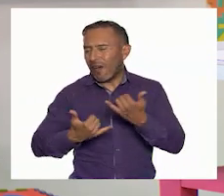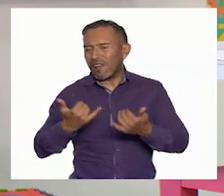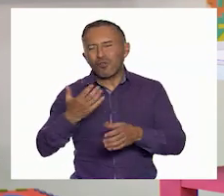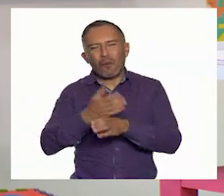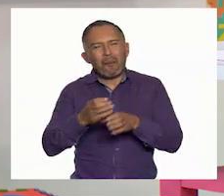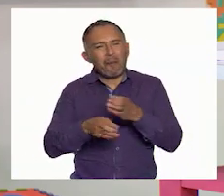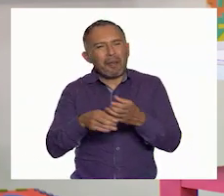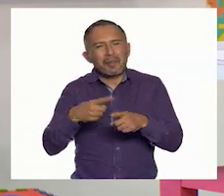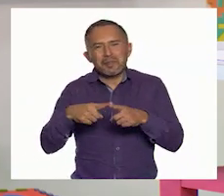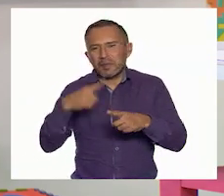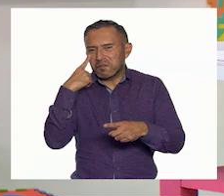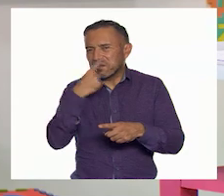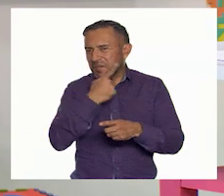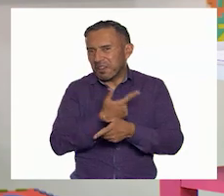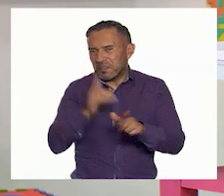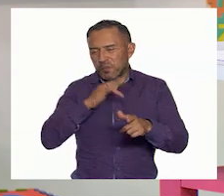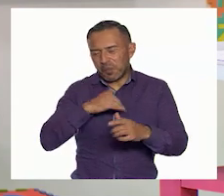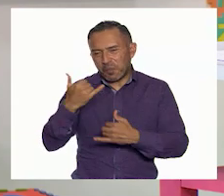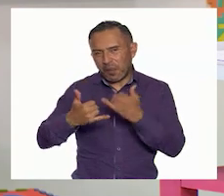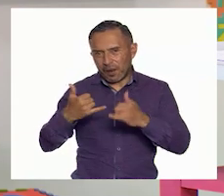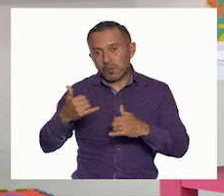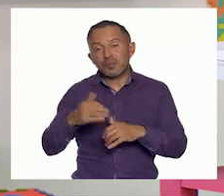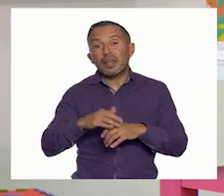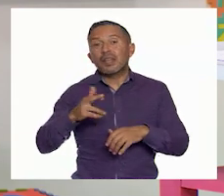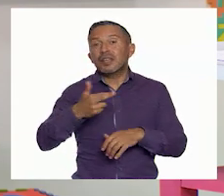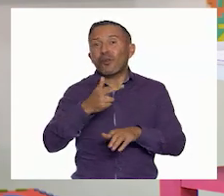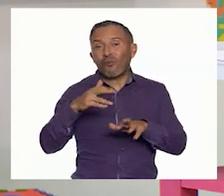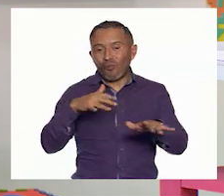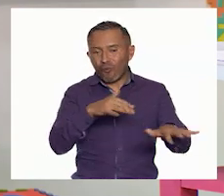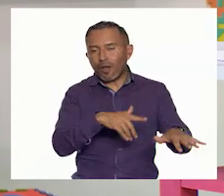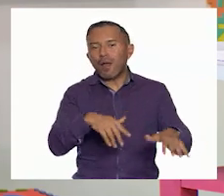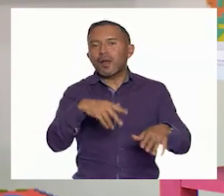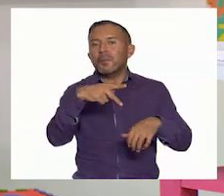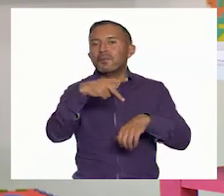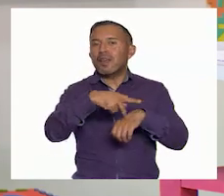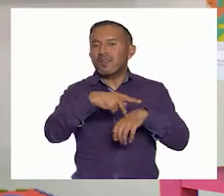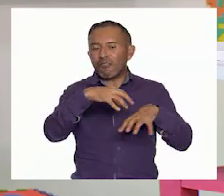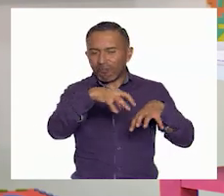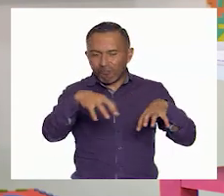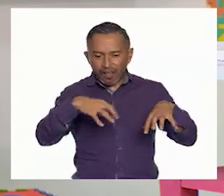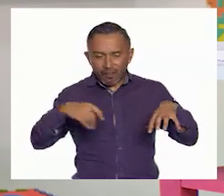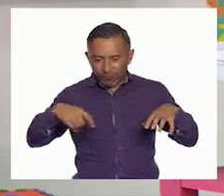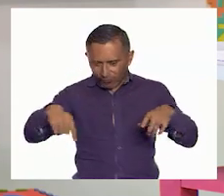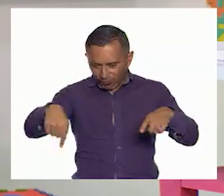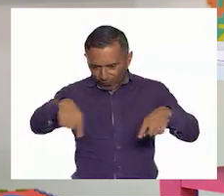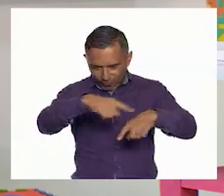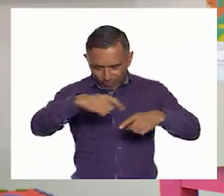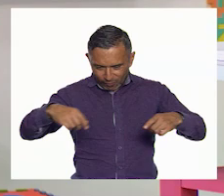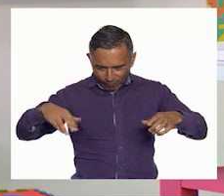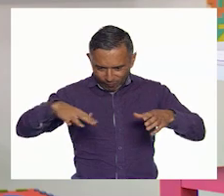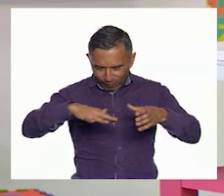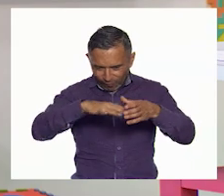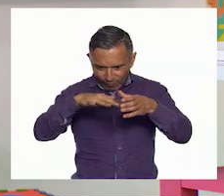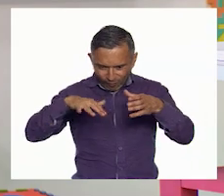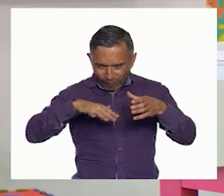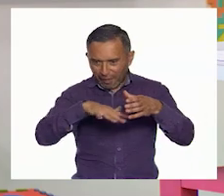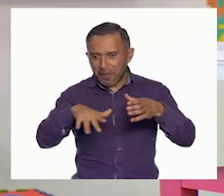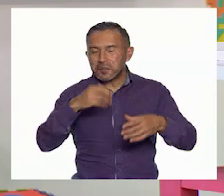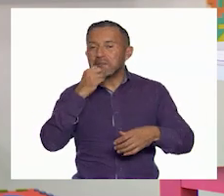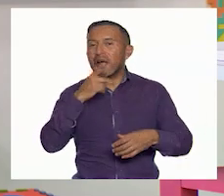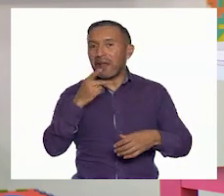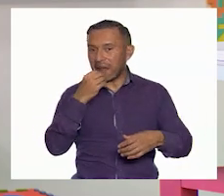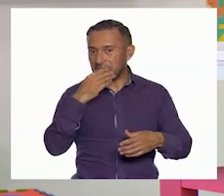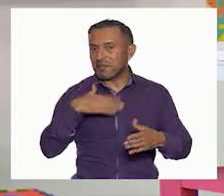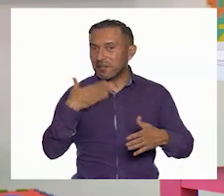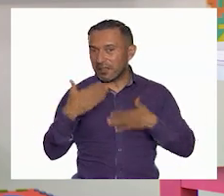mano. Hacer represas en los ríos es una actividad muy divertida. Si tú tienes la oportunidad algún día de ir a un